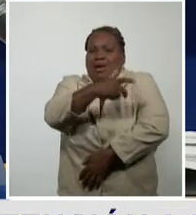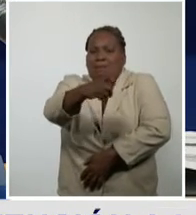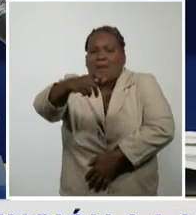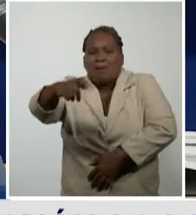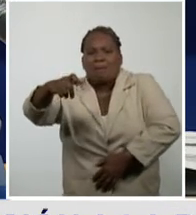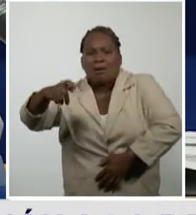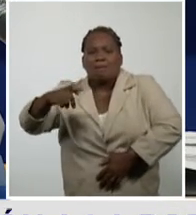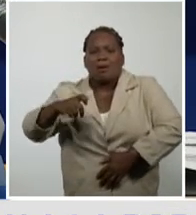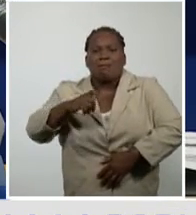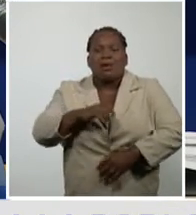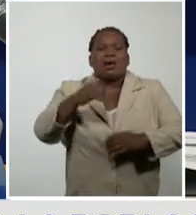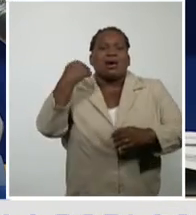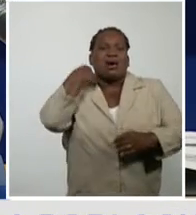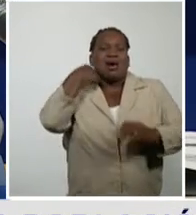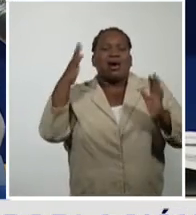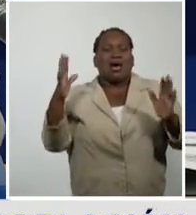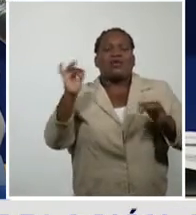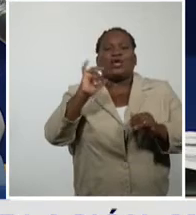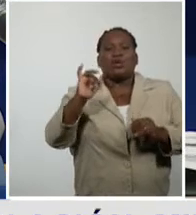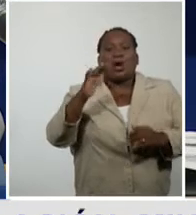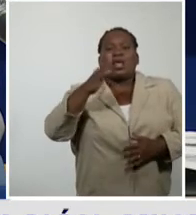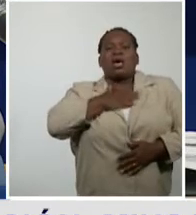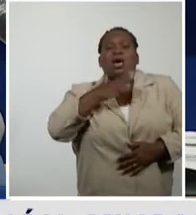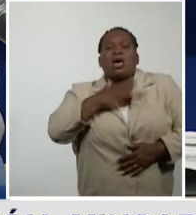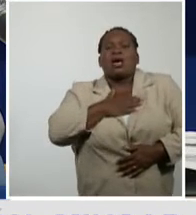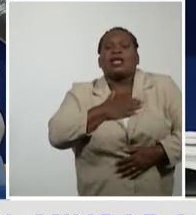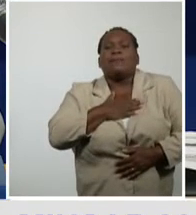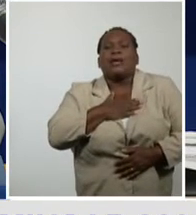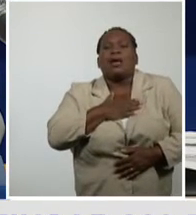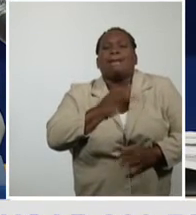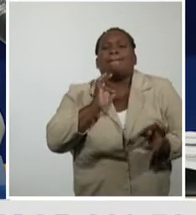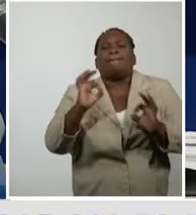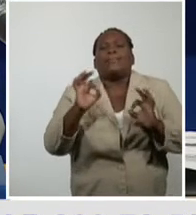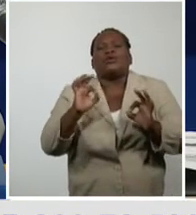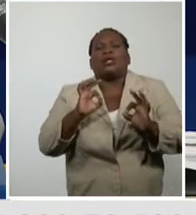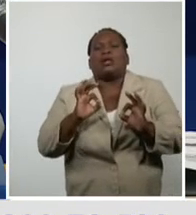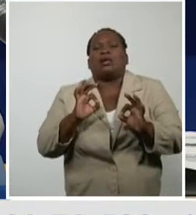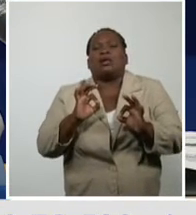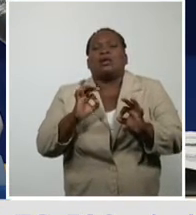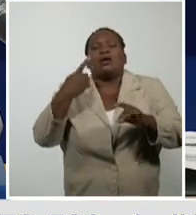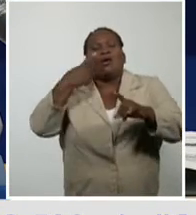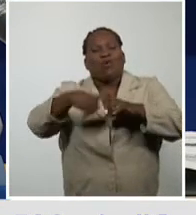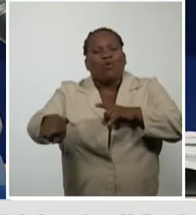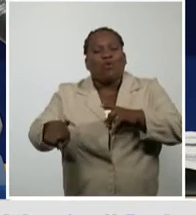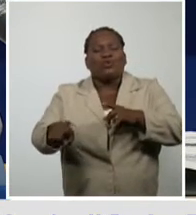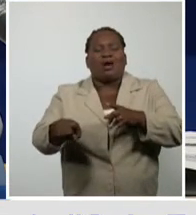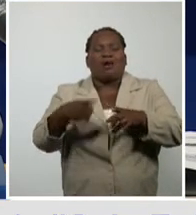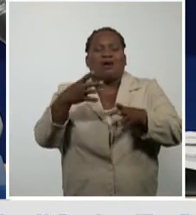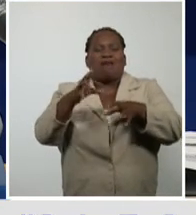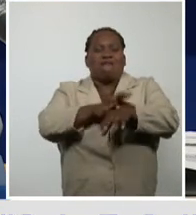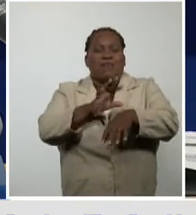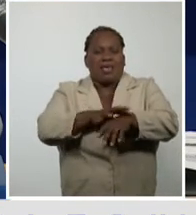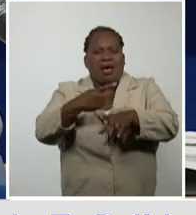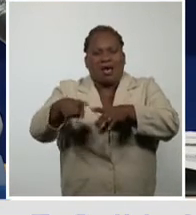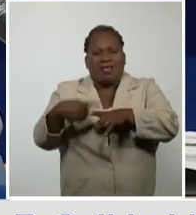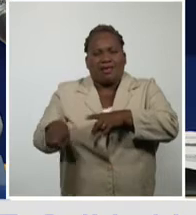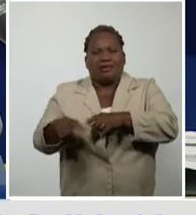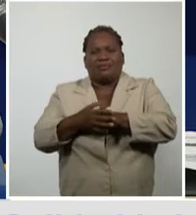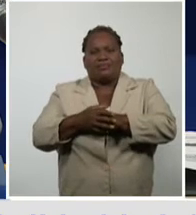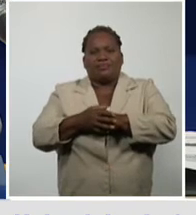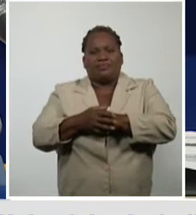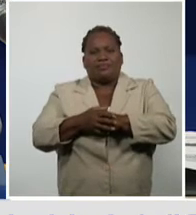las vacunas antigripales que protegen contra otros virus respiratorios, la influenza, el